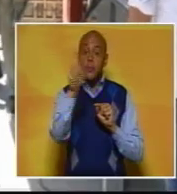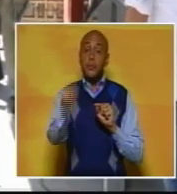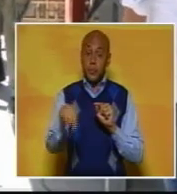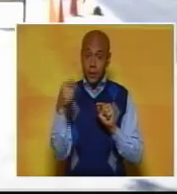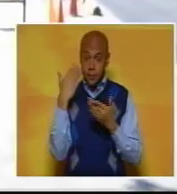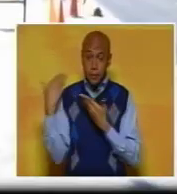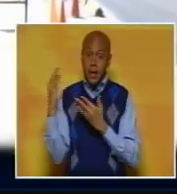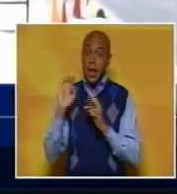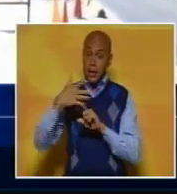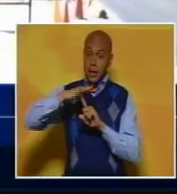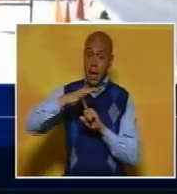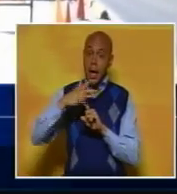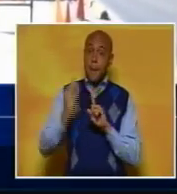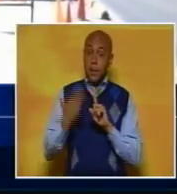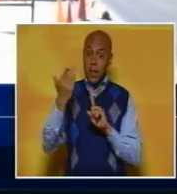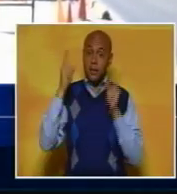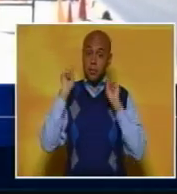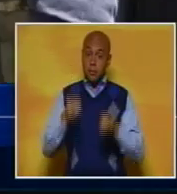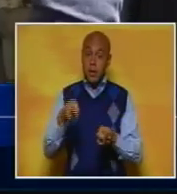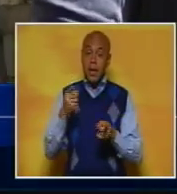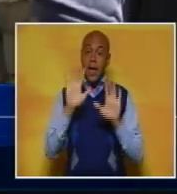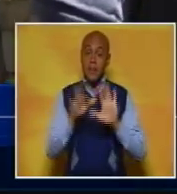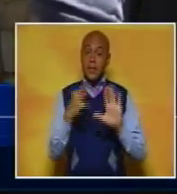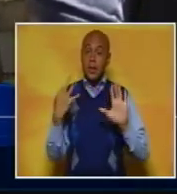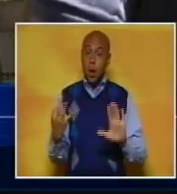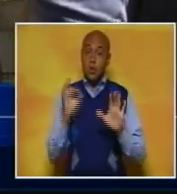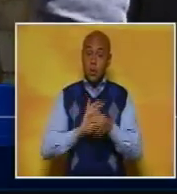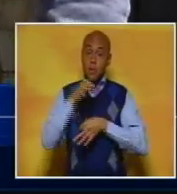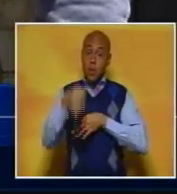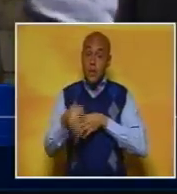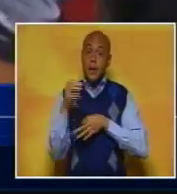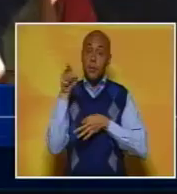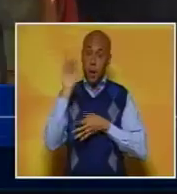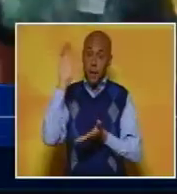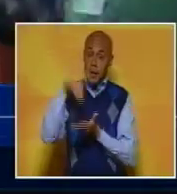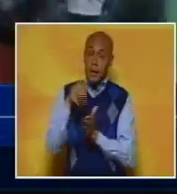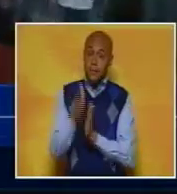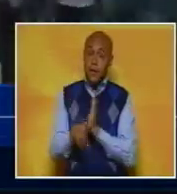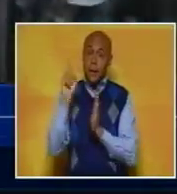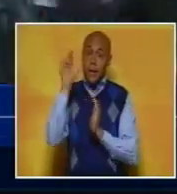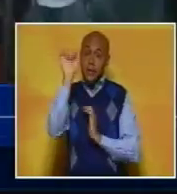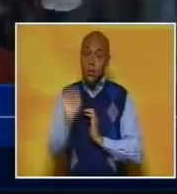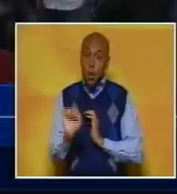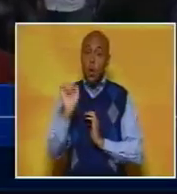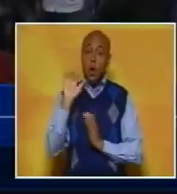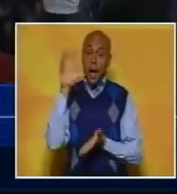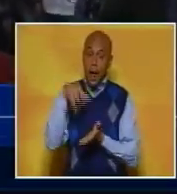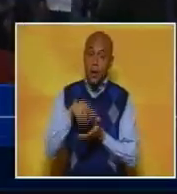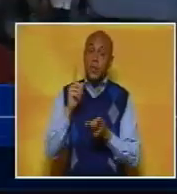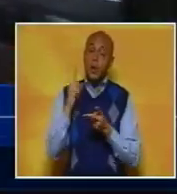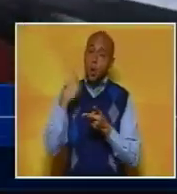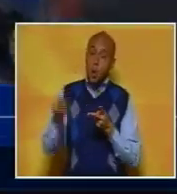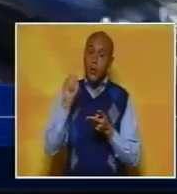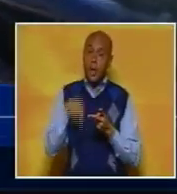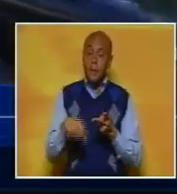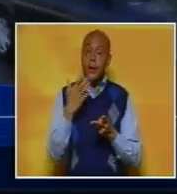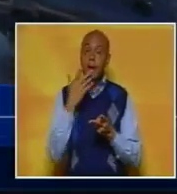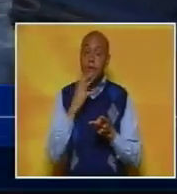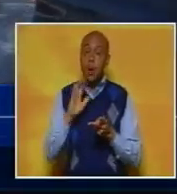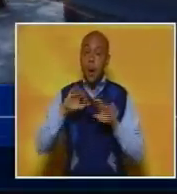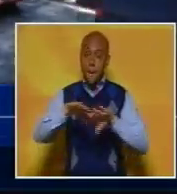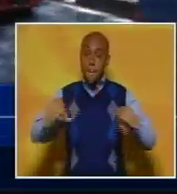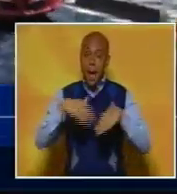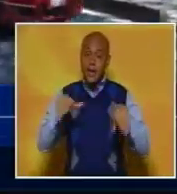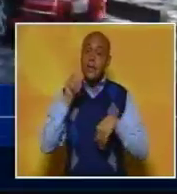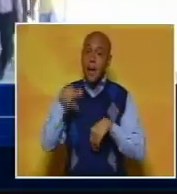cubre las principales arterias viales de los 18 municipios de la entidad, incluyendo el sur de Aragua y las zonas turísticas como las costas y